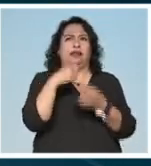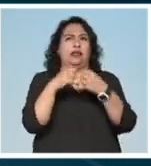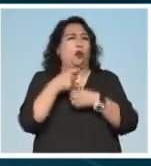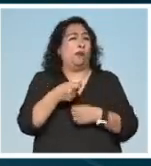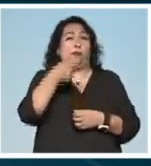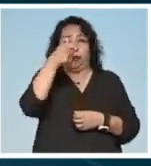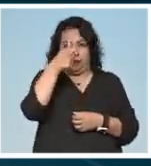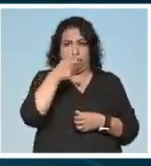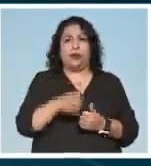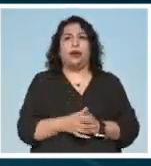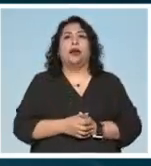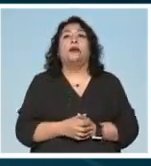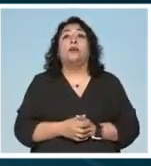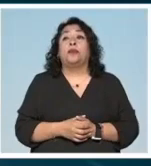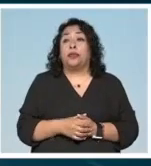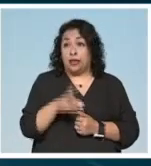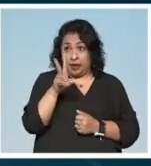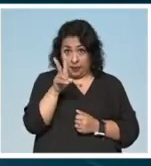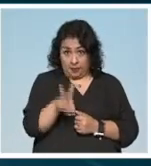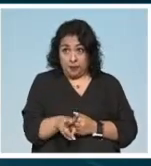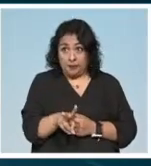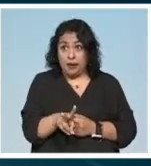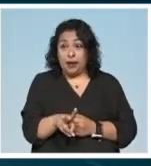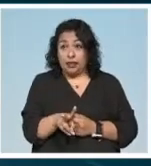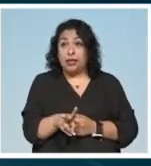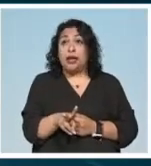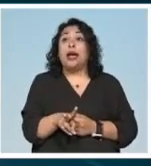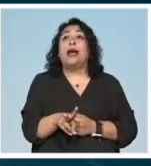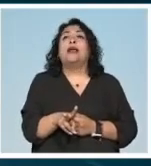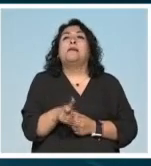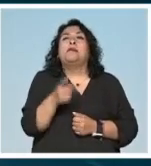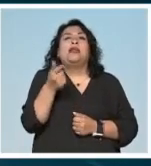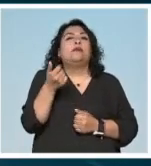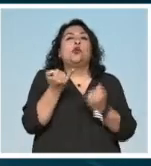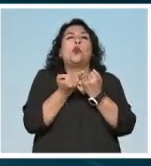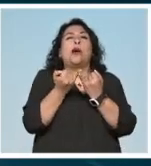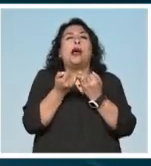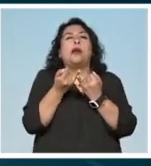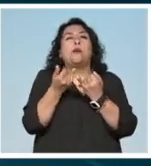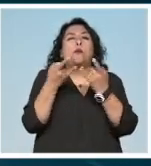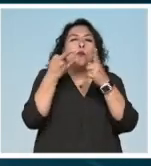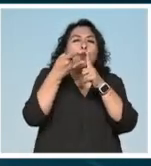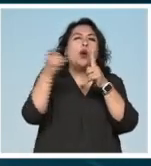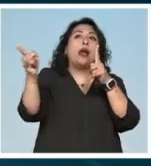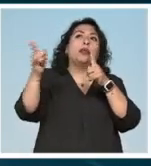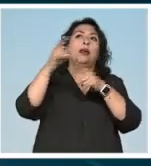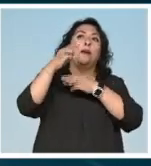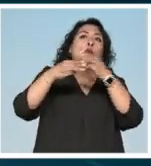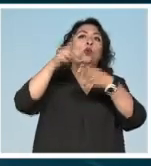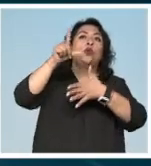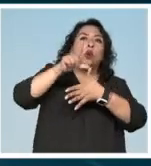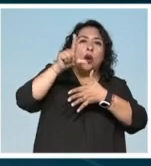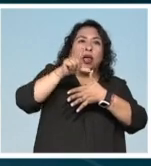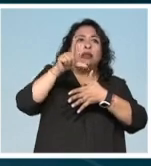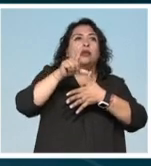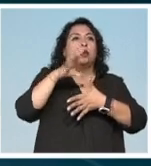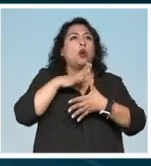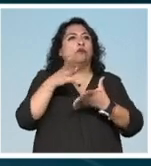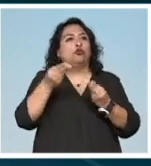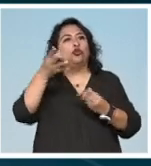años. Fue, la verdad, esta primera puerta al mundo latinoamericano que tanto nos ha dado, del que tanto